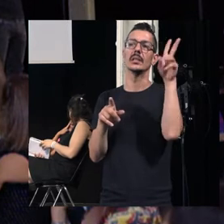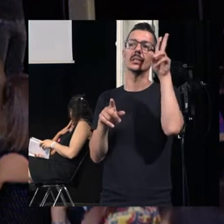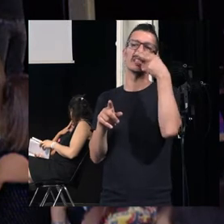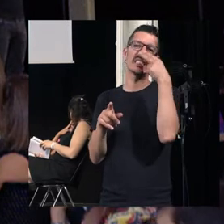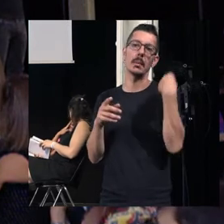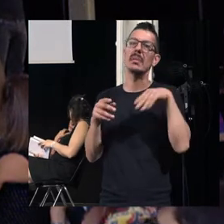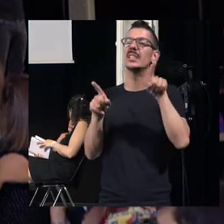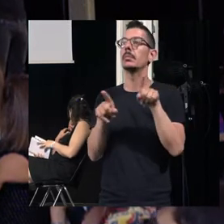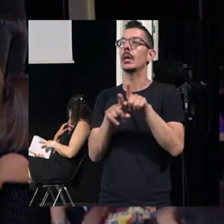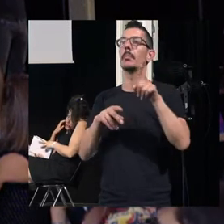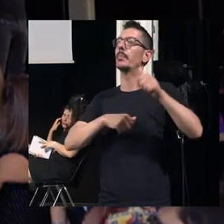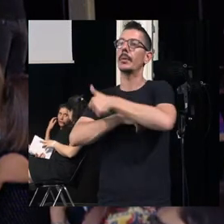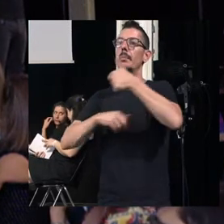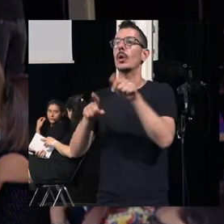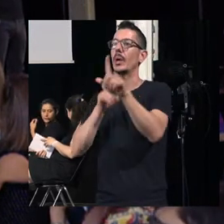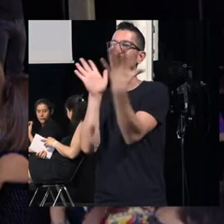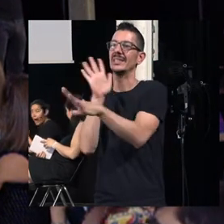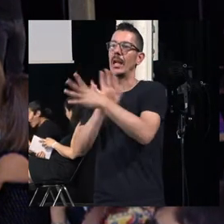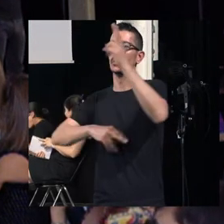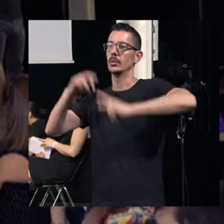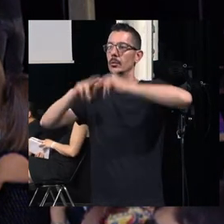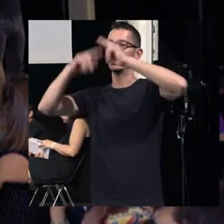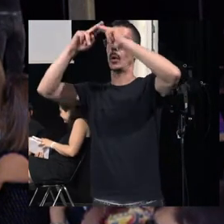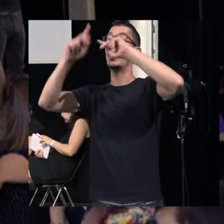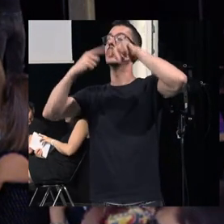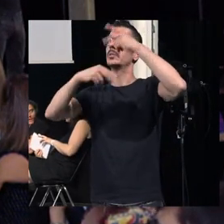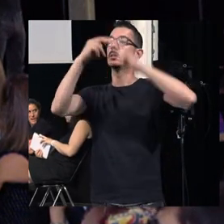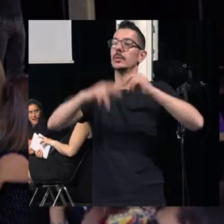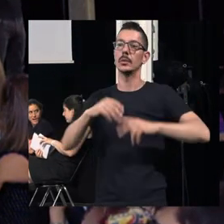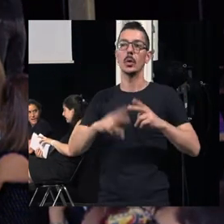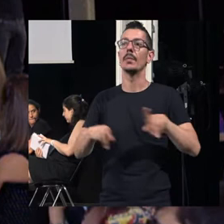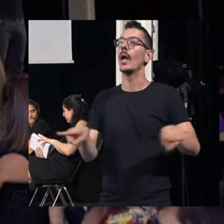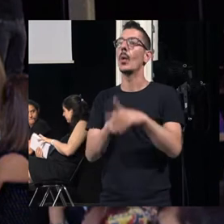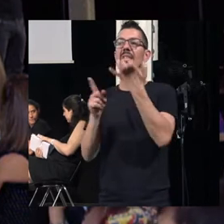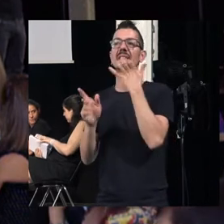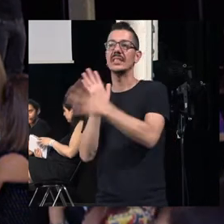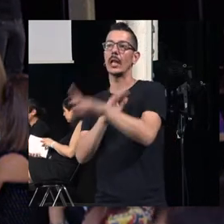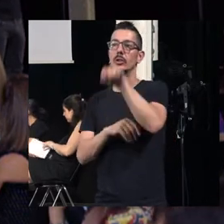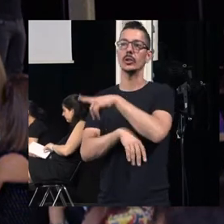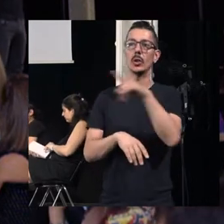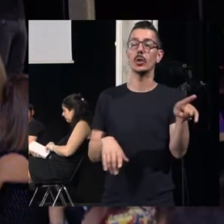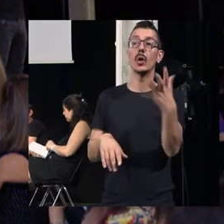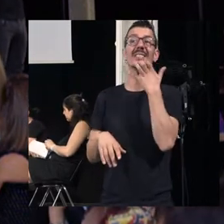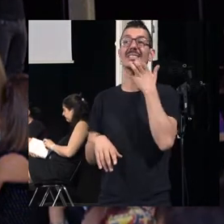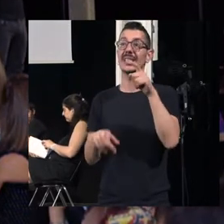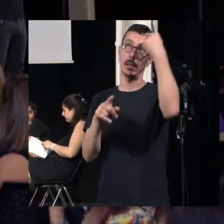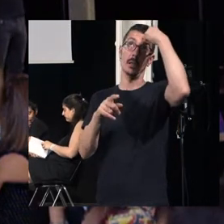deconstruimos todos, primero los gitanos y las gitanas, pero también los que no sois gitanos, no vamos a construir unas imágenes, unas proyecciones identitarias